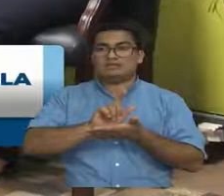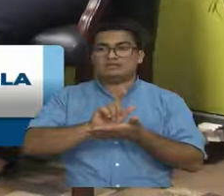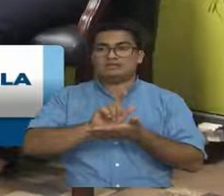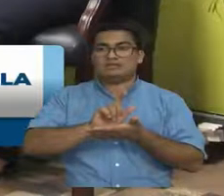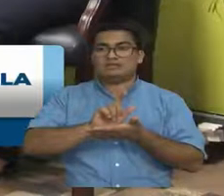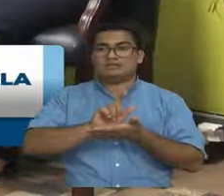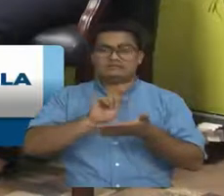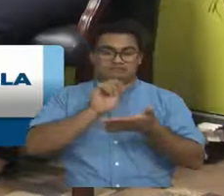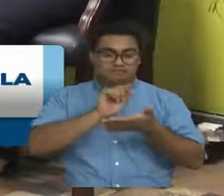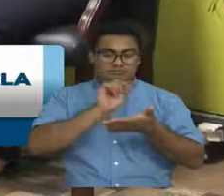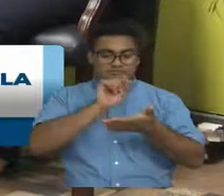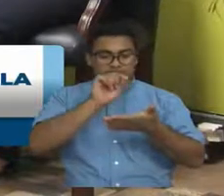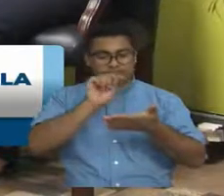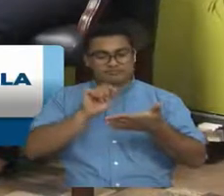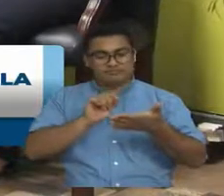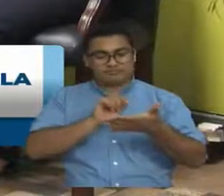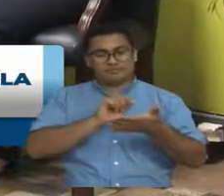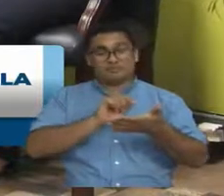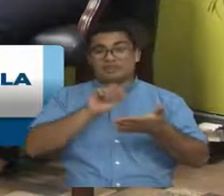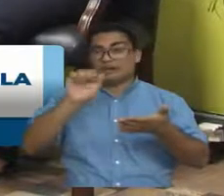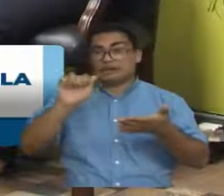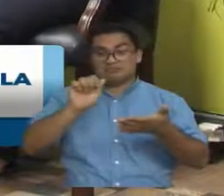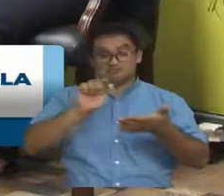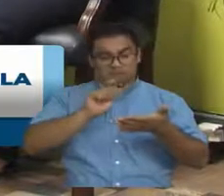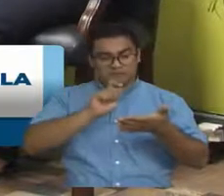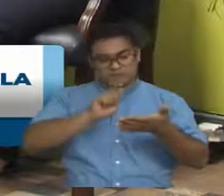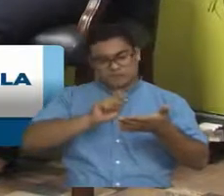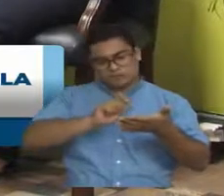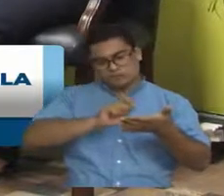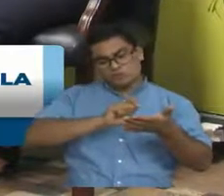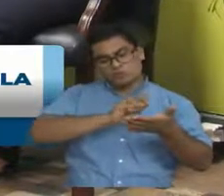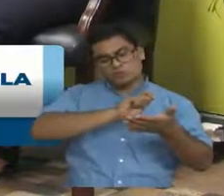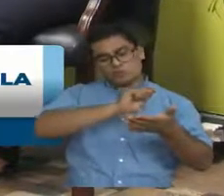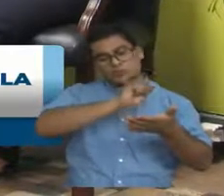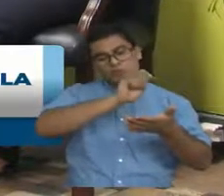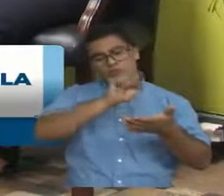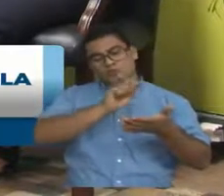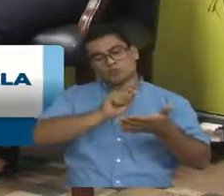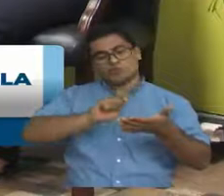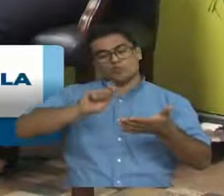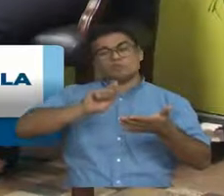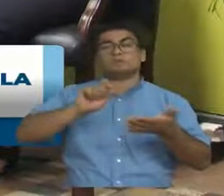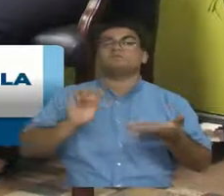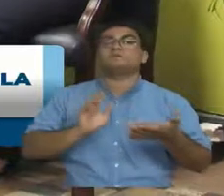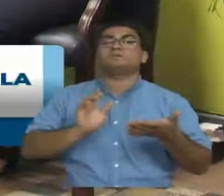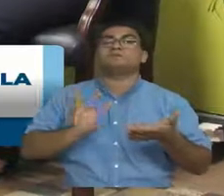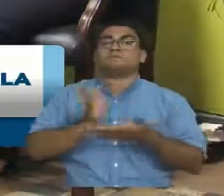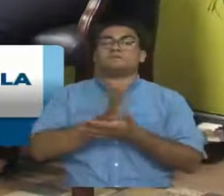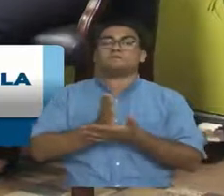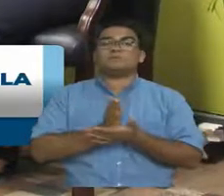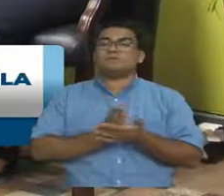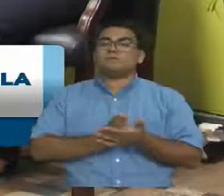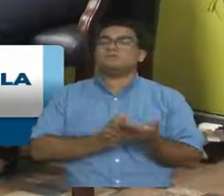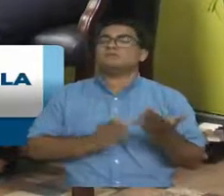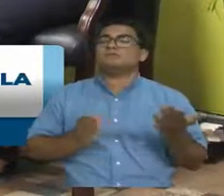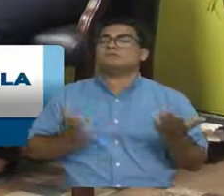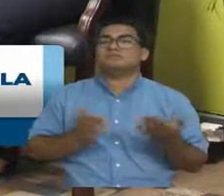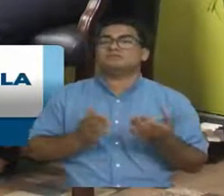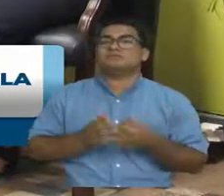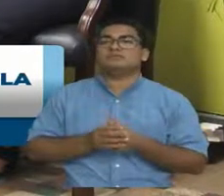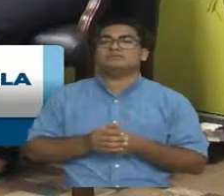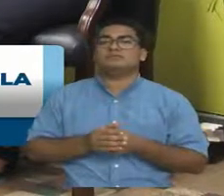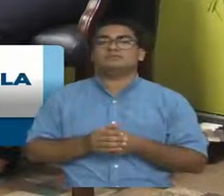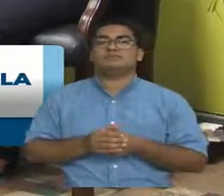discontinua sea con rey con rayas de continuas con punto incluso ahí hay este también